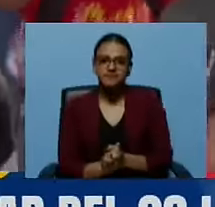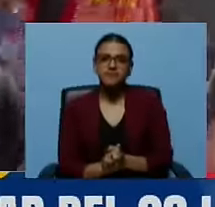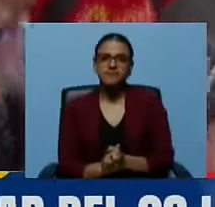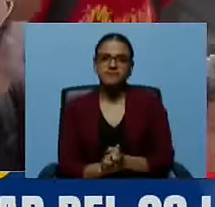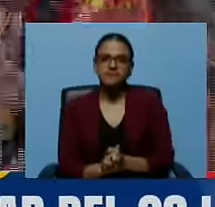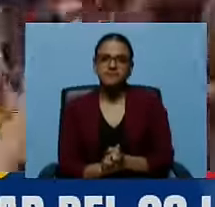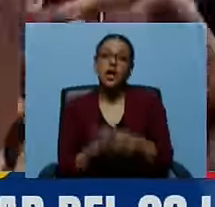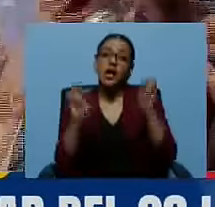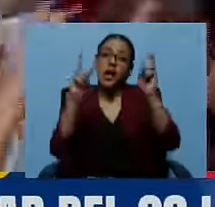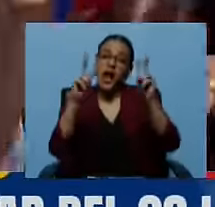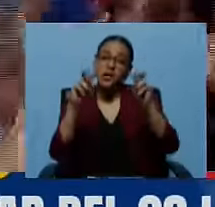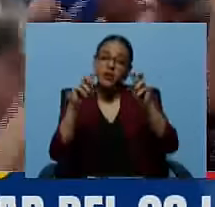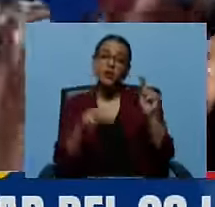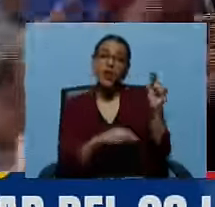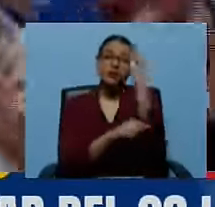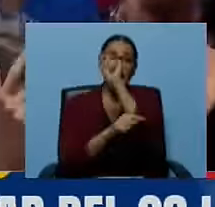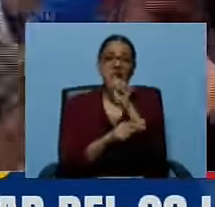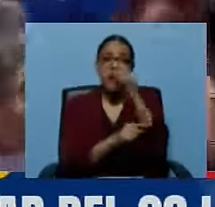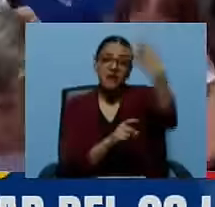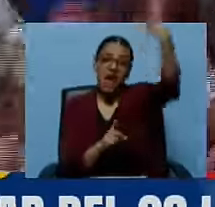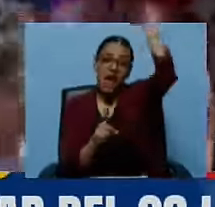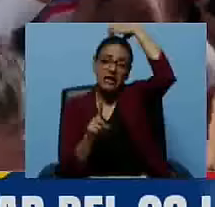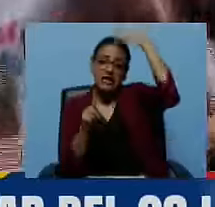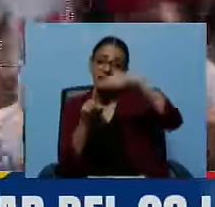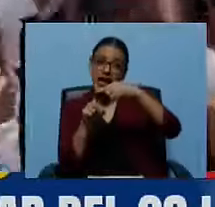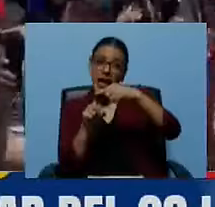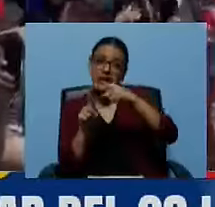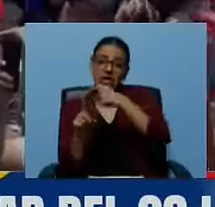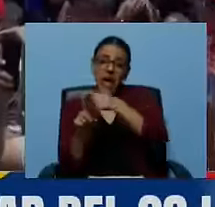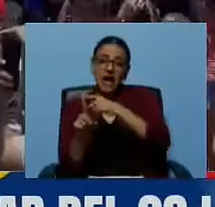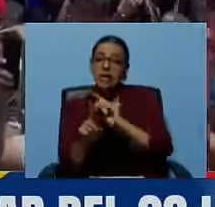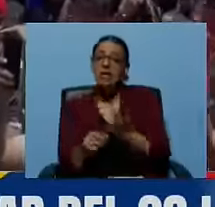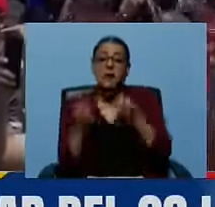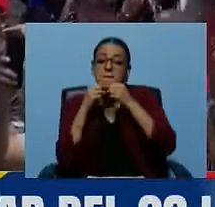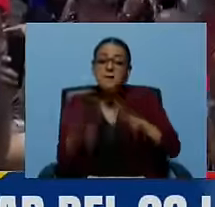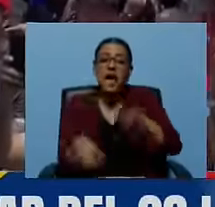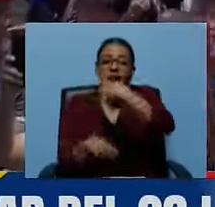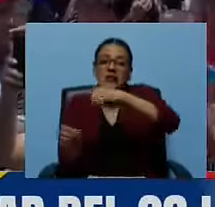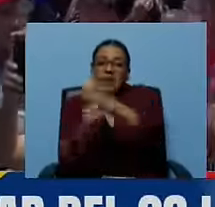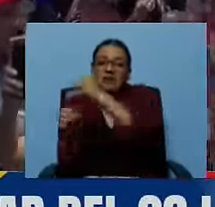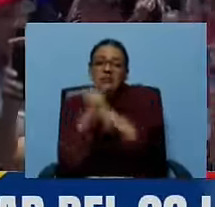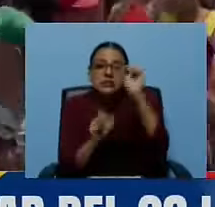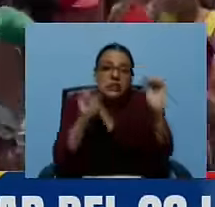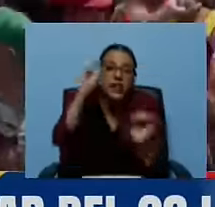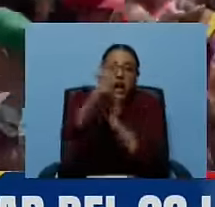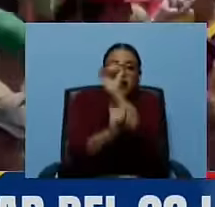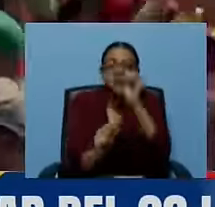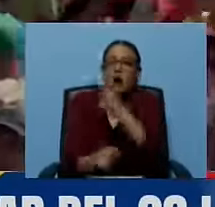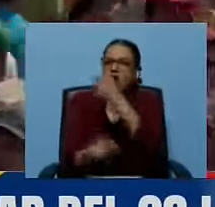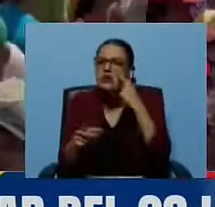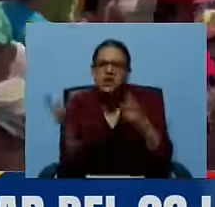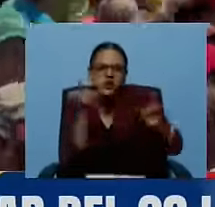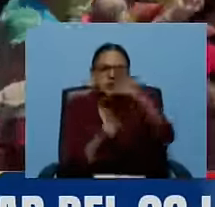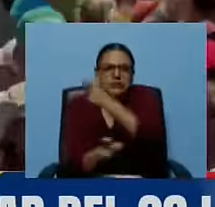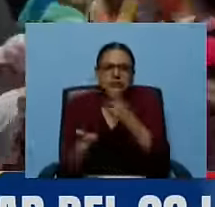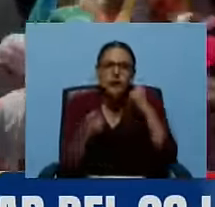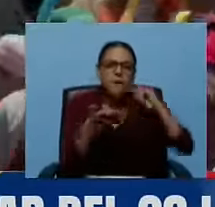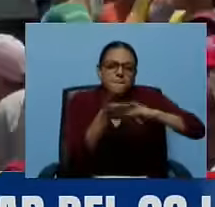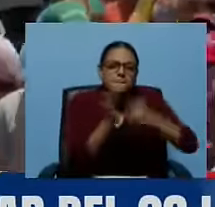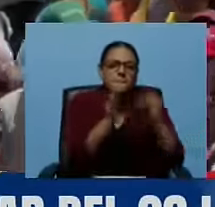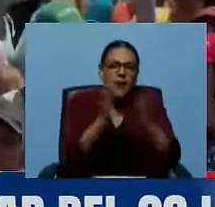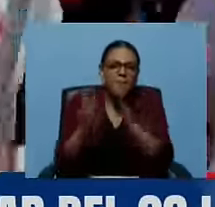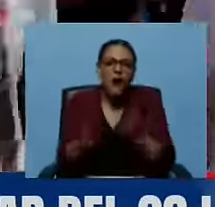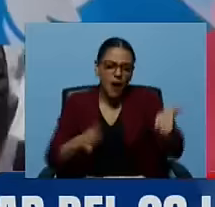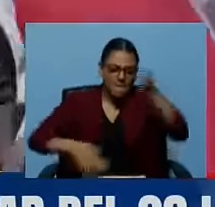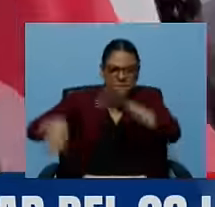la supuesta abeja reina se quedó sin abeja y está preparando